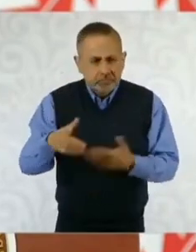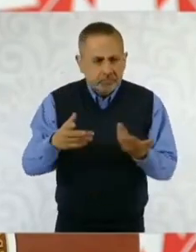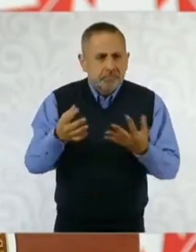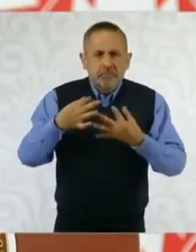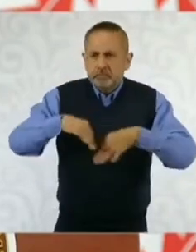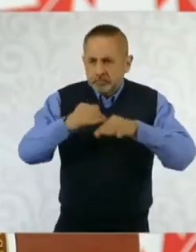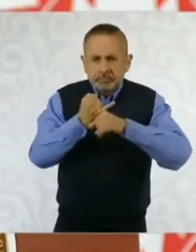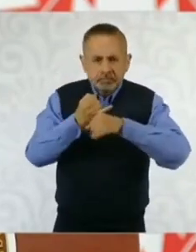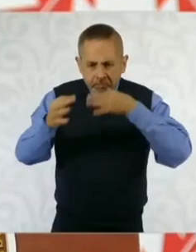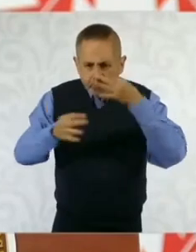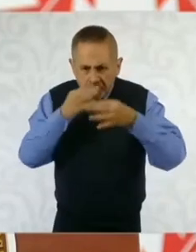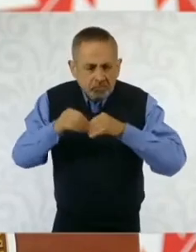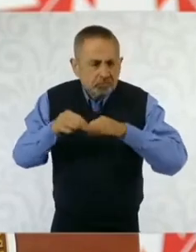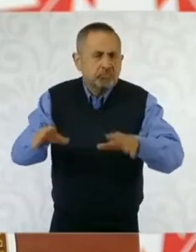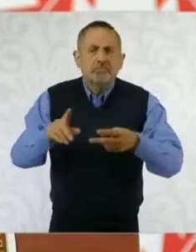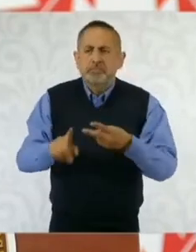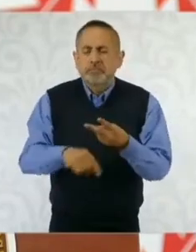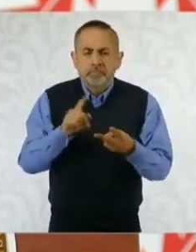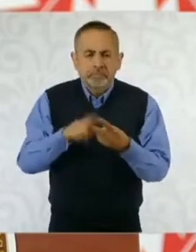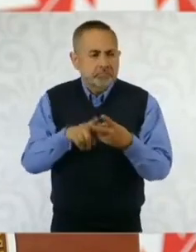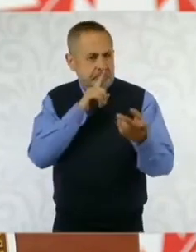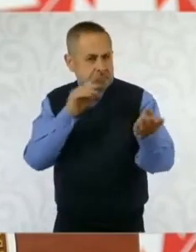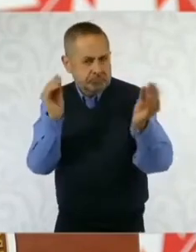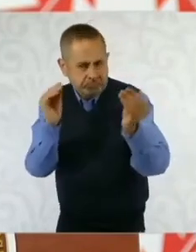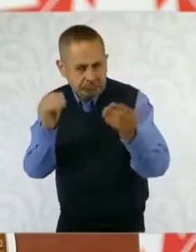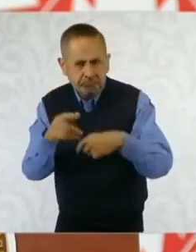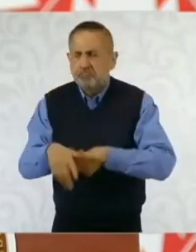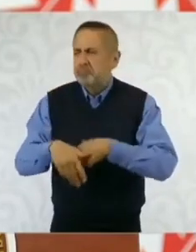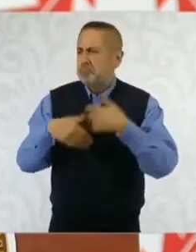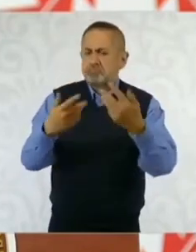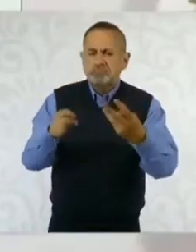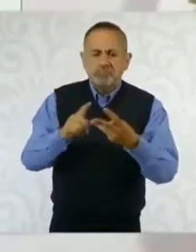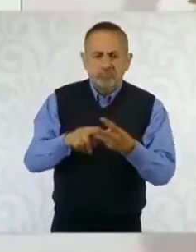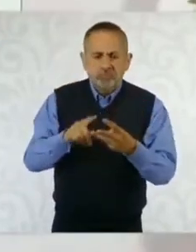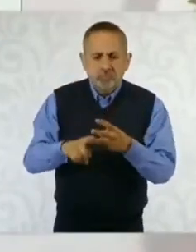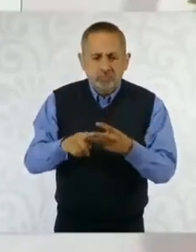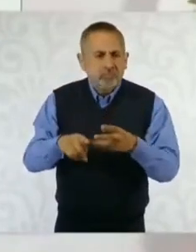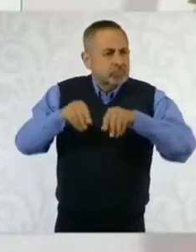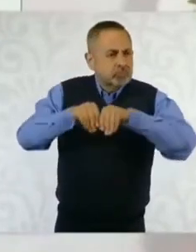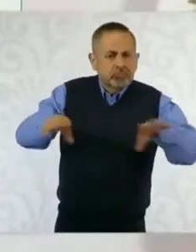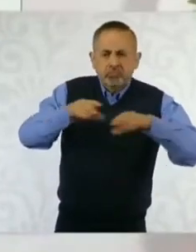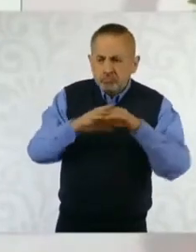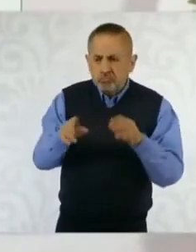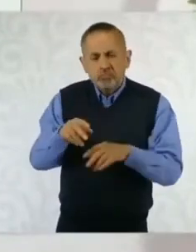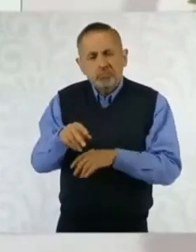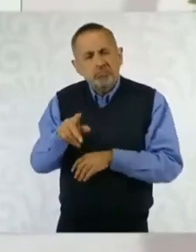parte informativa, la parte de debate y también la parte de producción,